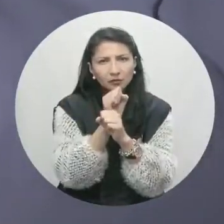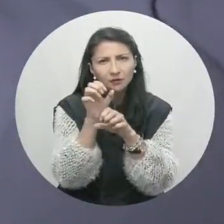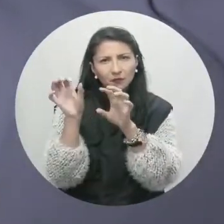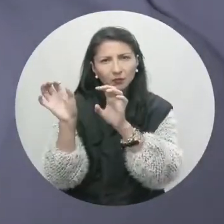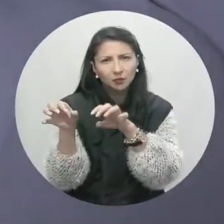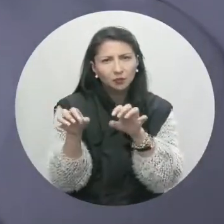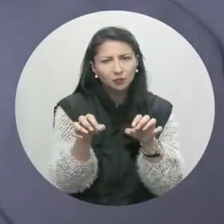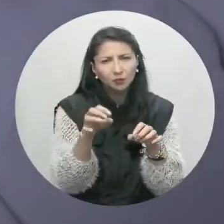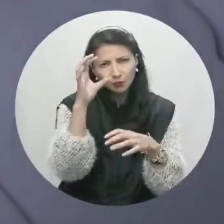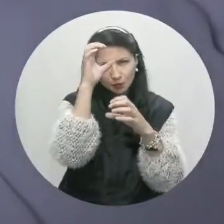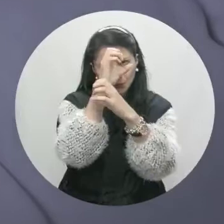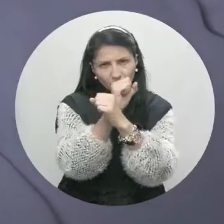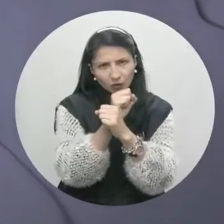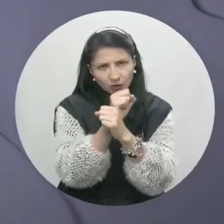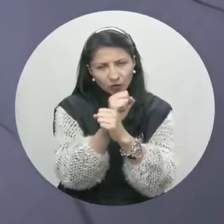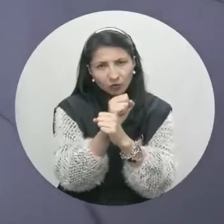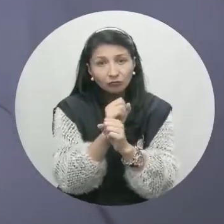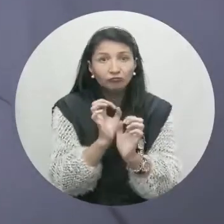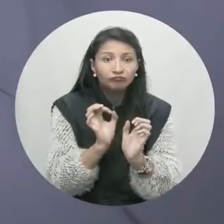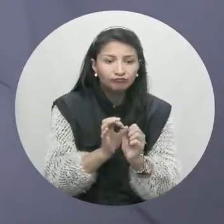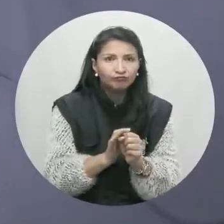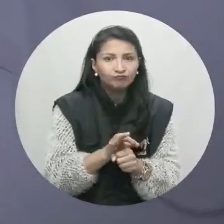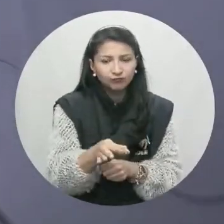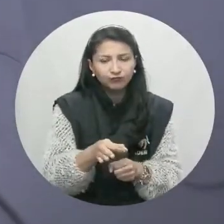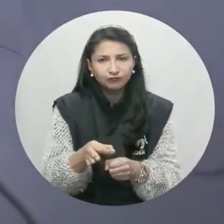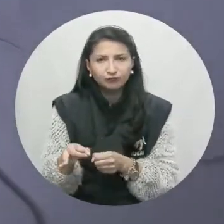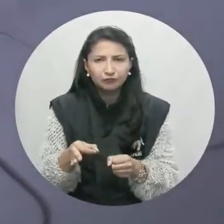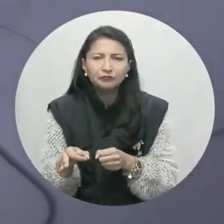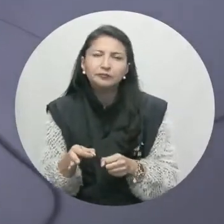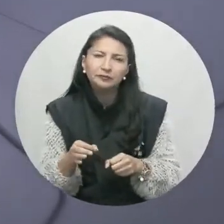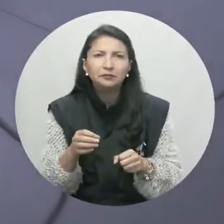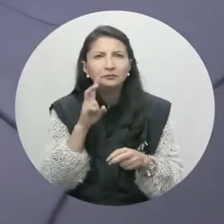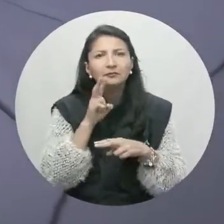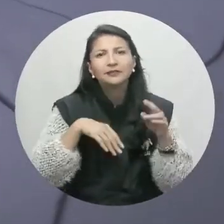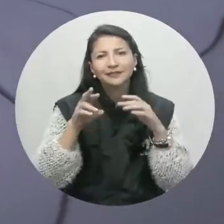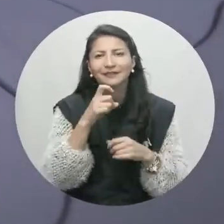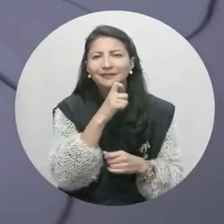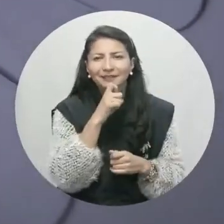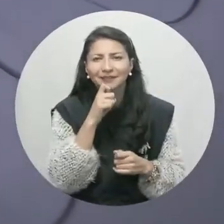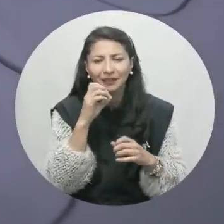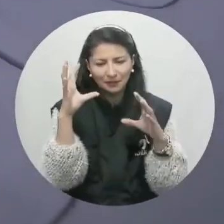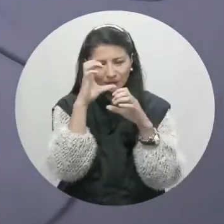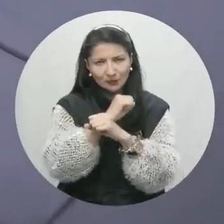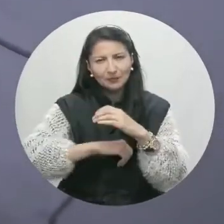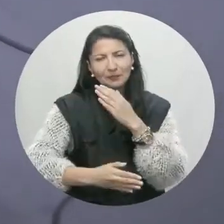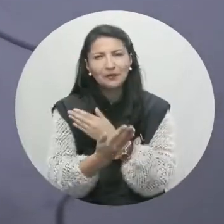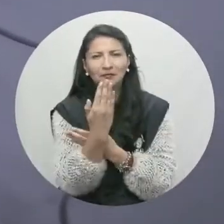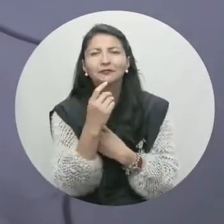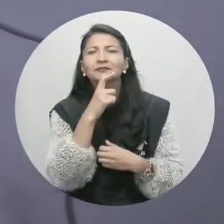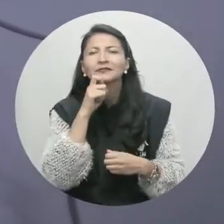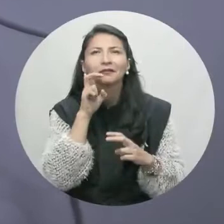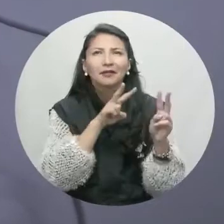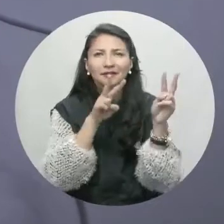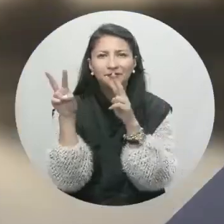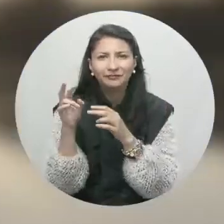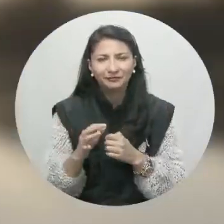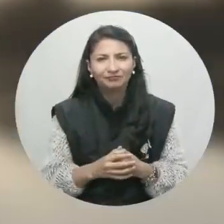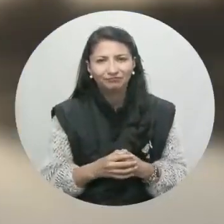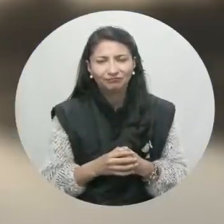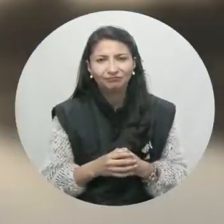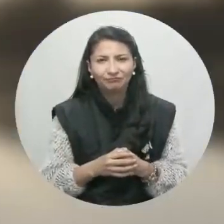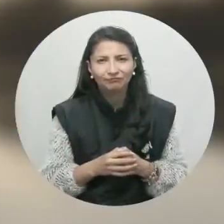lloviznas en el norte del área metropolitana, mientras que en el resto de la ciudad disfrutaremos de una noche y madrugada con tiempo seco.